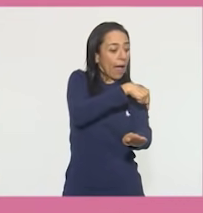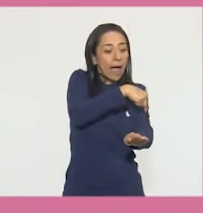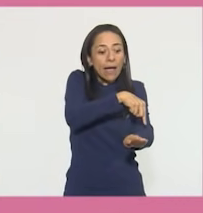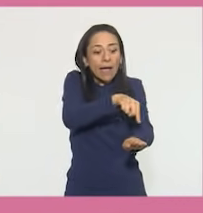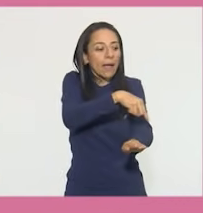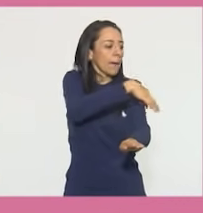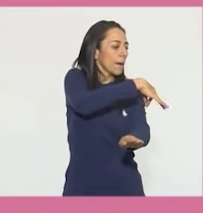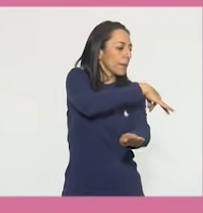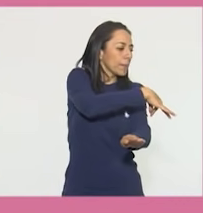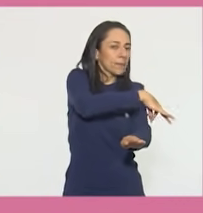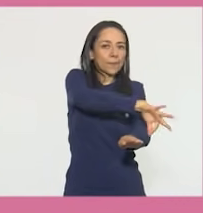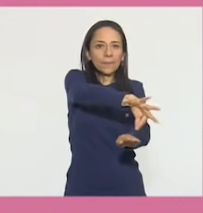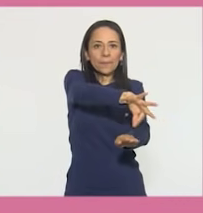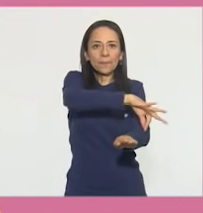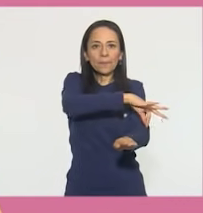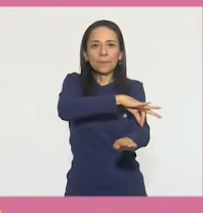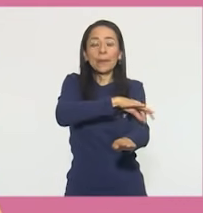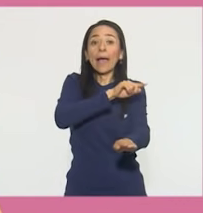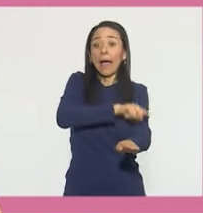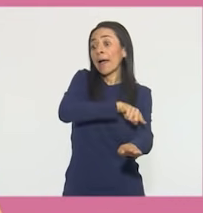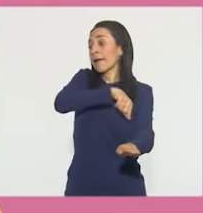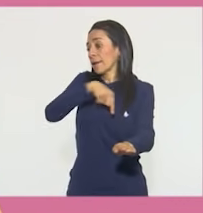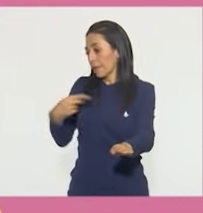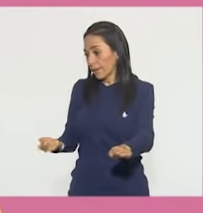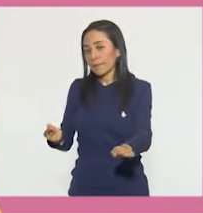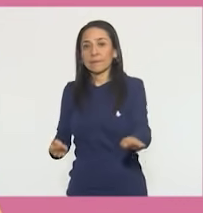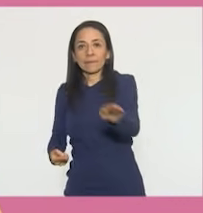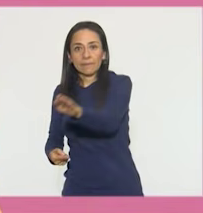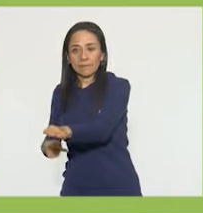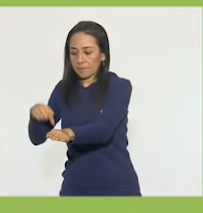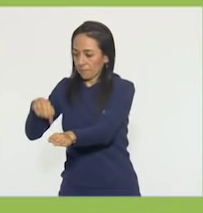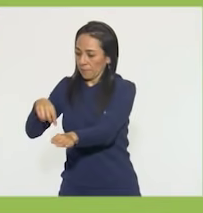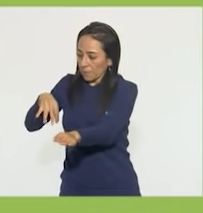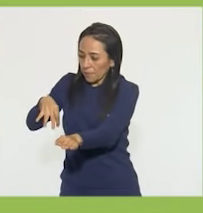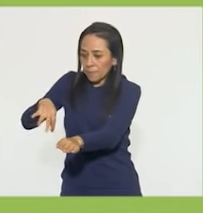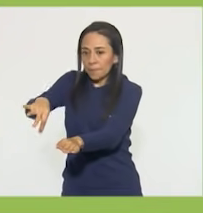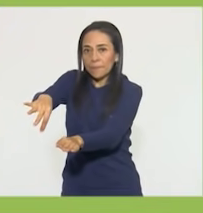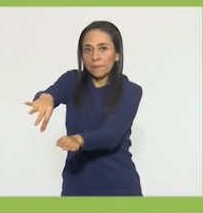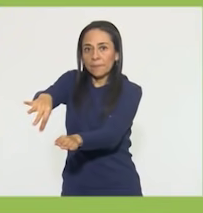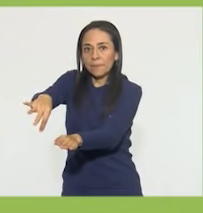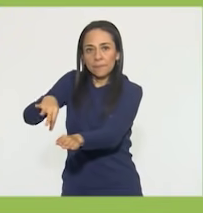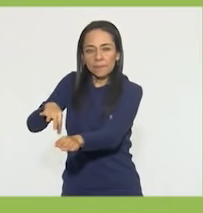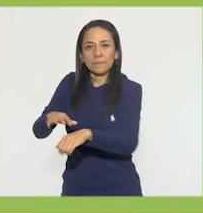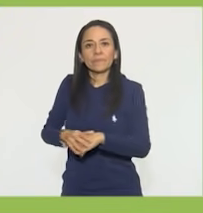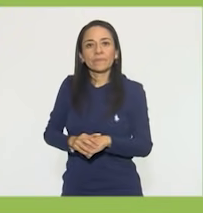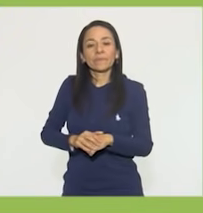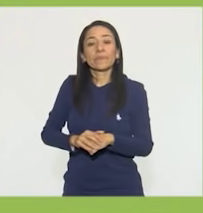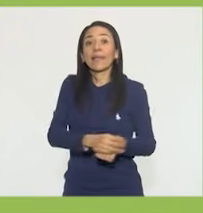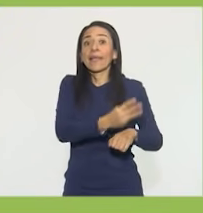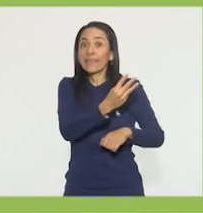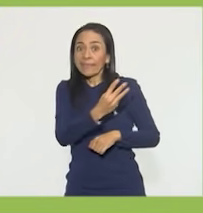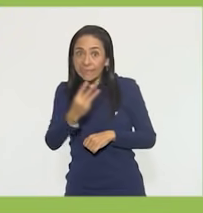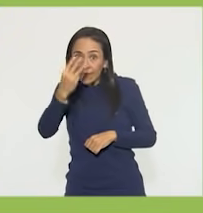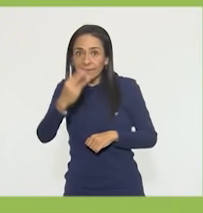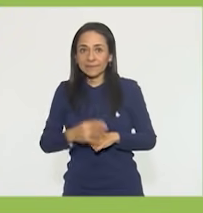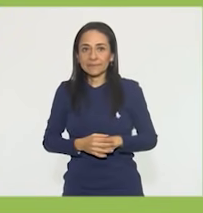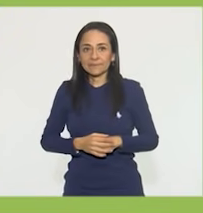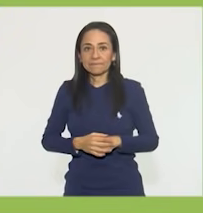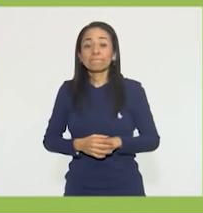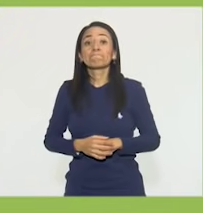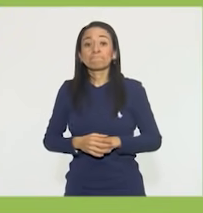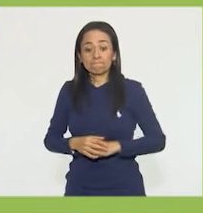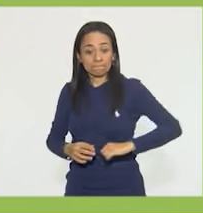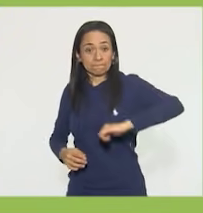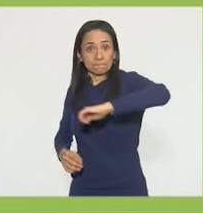arriba. Repite el paso anterior del otro lado de la playera. 3. Traza la línea